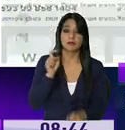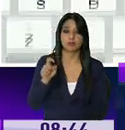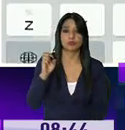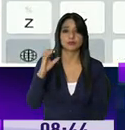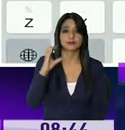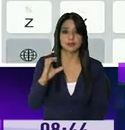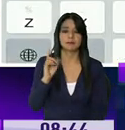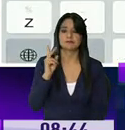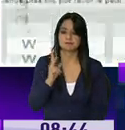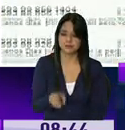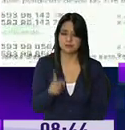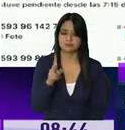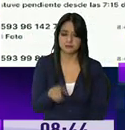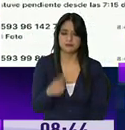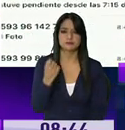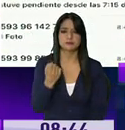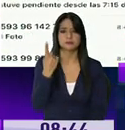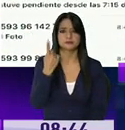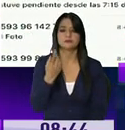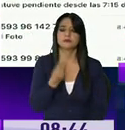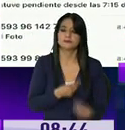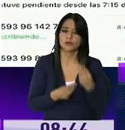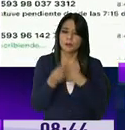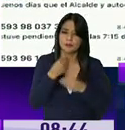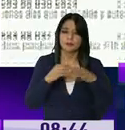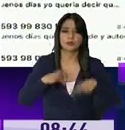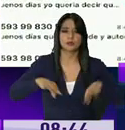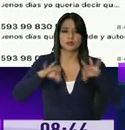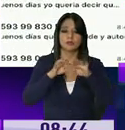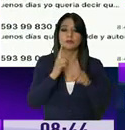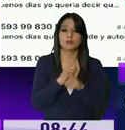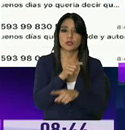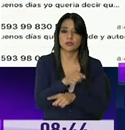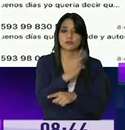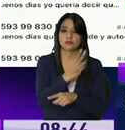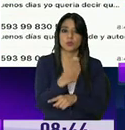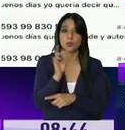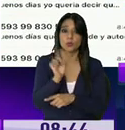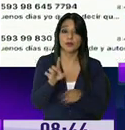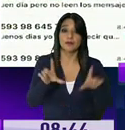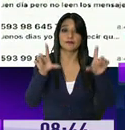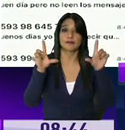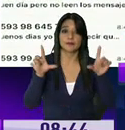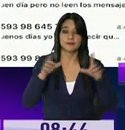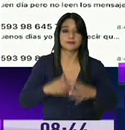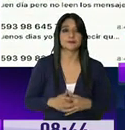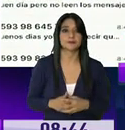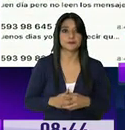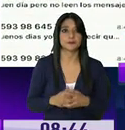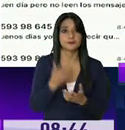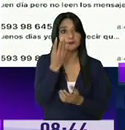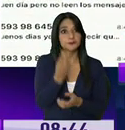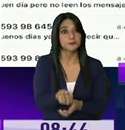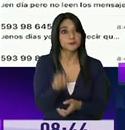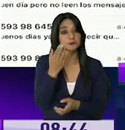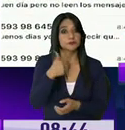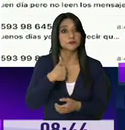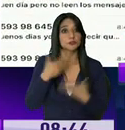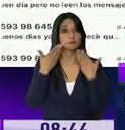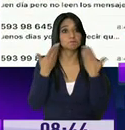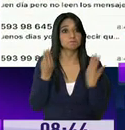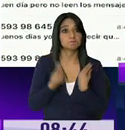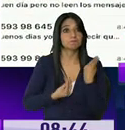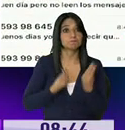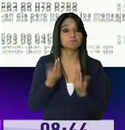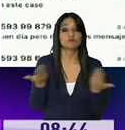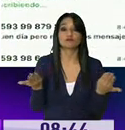lo mismo, por favor, entendemos la importancia de la comida, por eso está puesto ahí, averigua ahí para la tienda de su barrio. Buenos días, yo no sé qué hacer, a